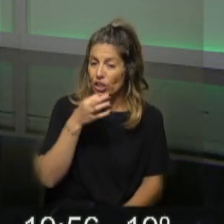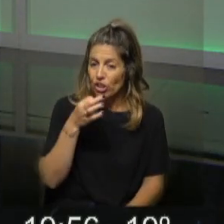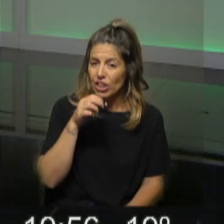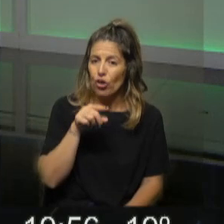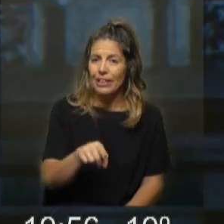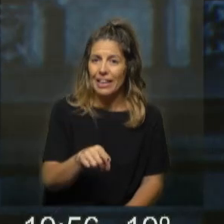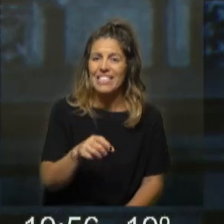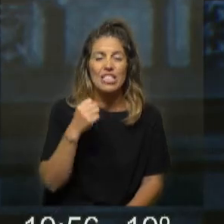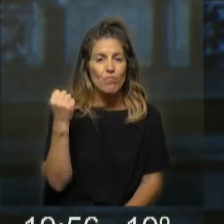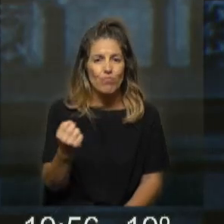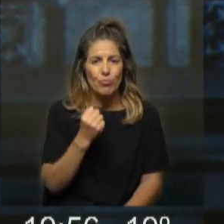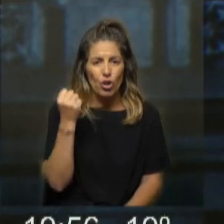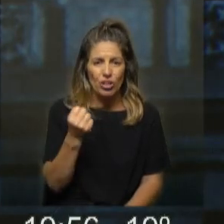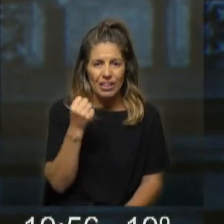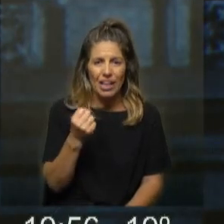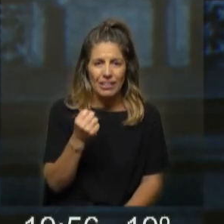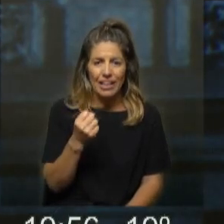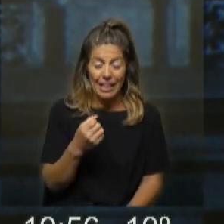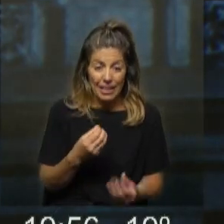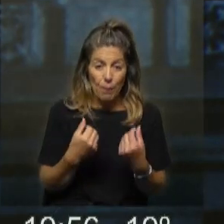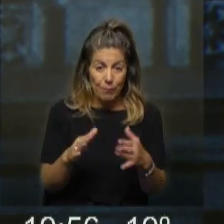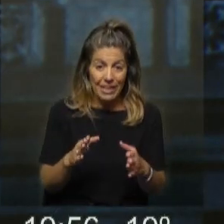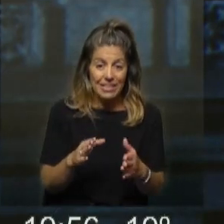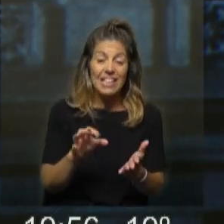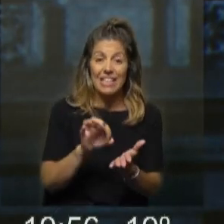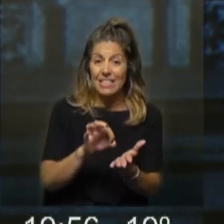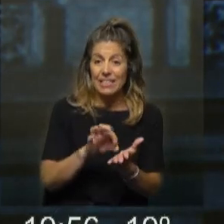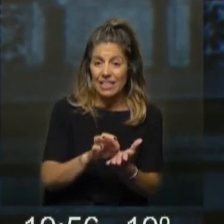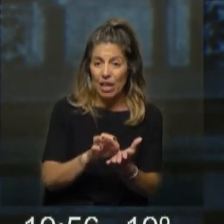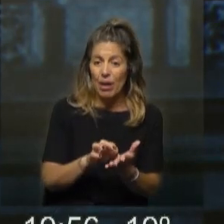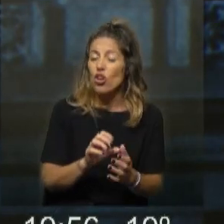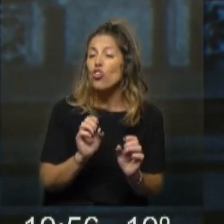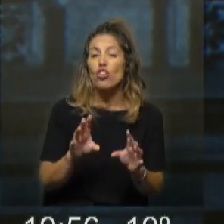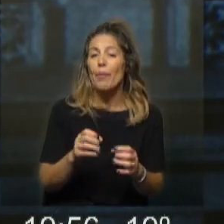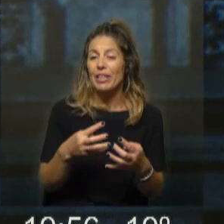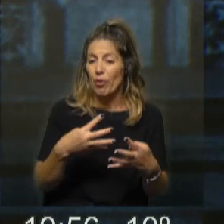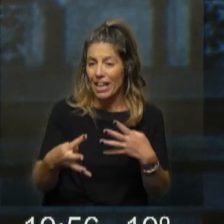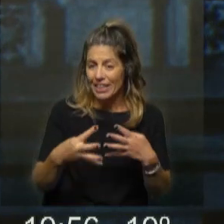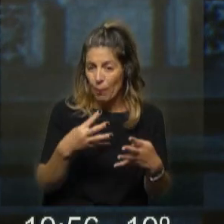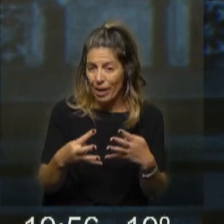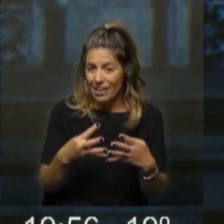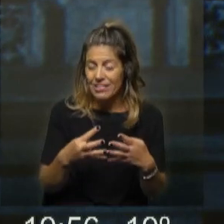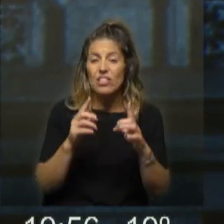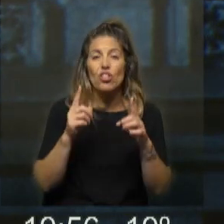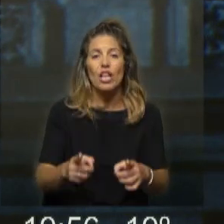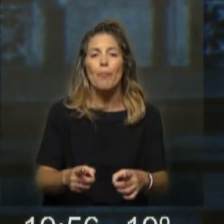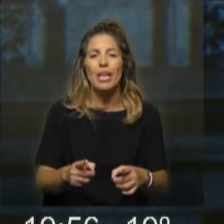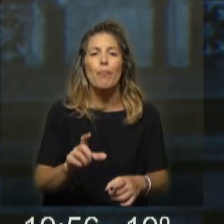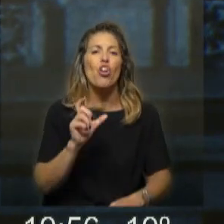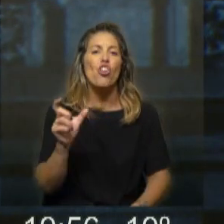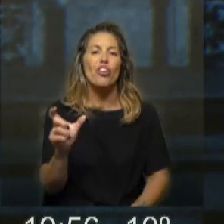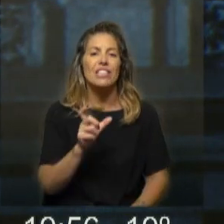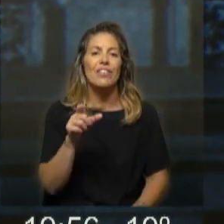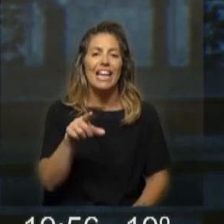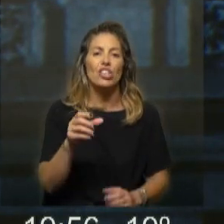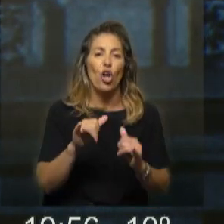que es importante que se implementen este tipo de herramientas, no solamente por la transparencia en términos de la democracia, sino por lo que significan